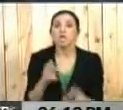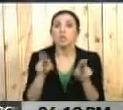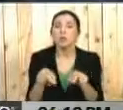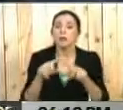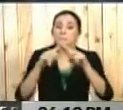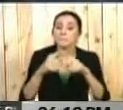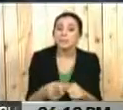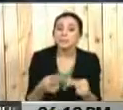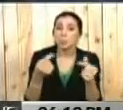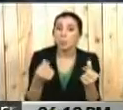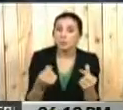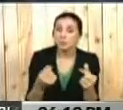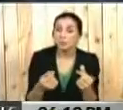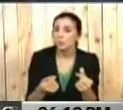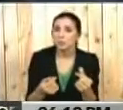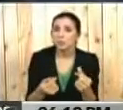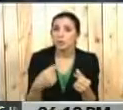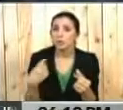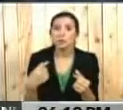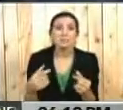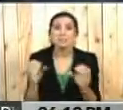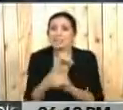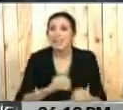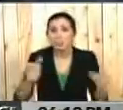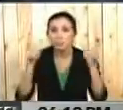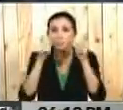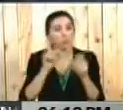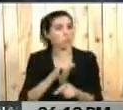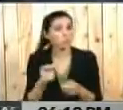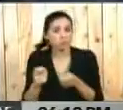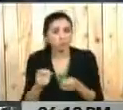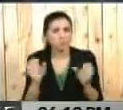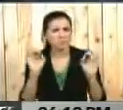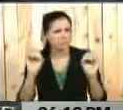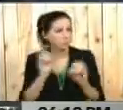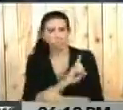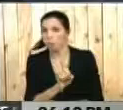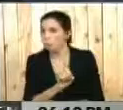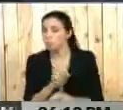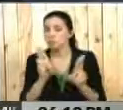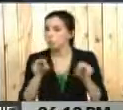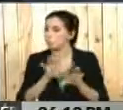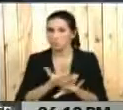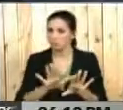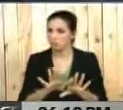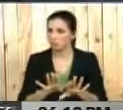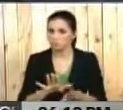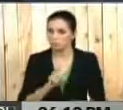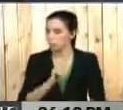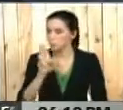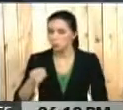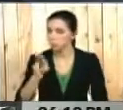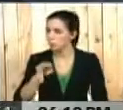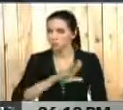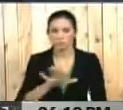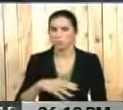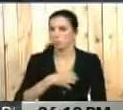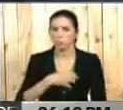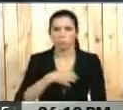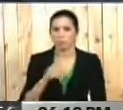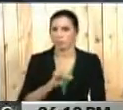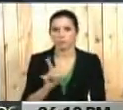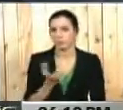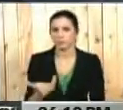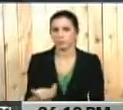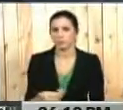sin supervisión, sin control, sin planificación. Eso no está en la mente de absolutamente